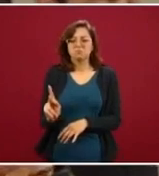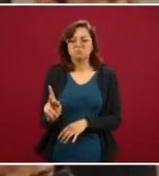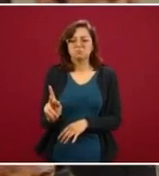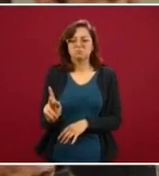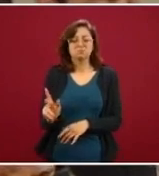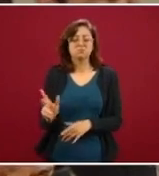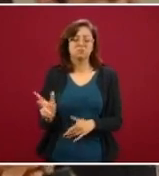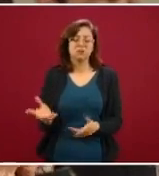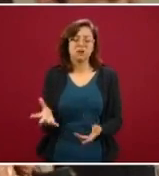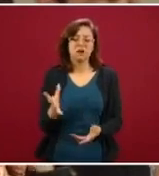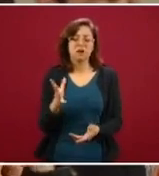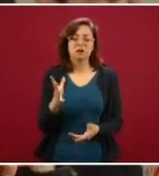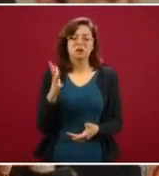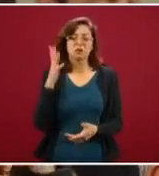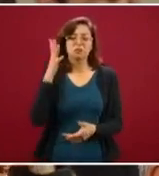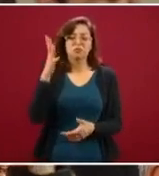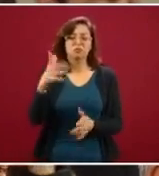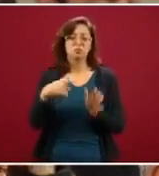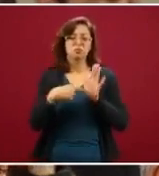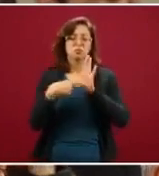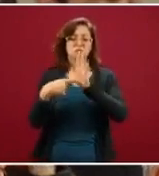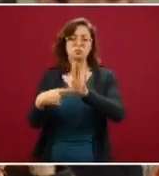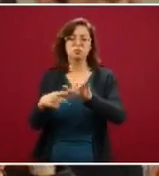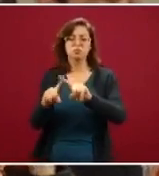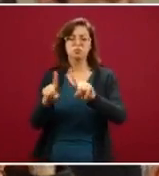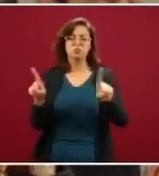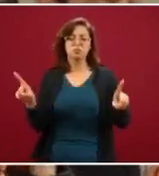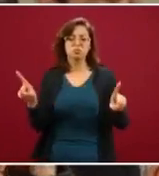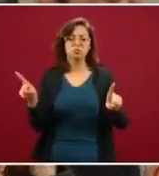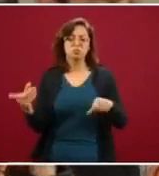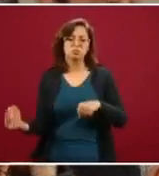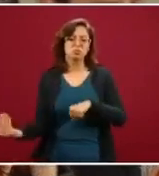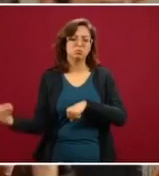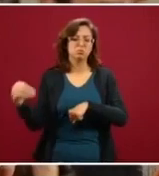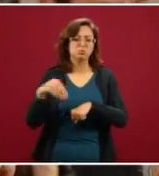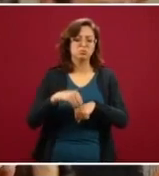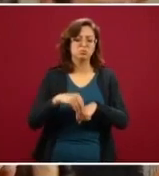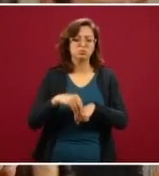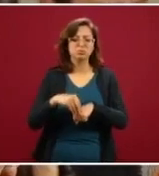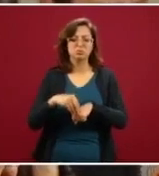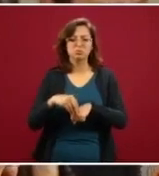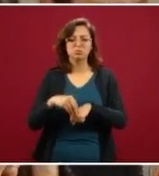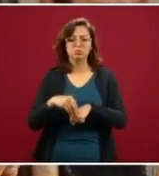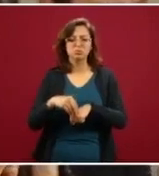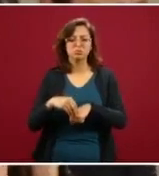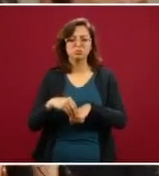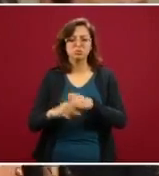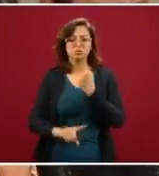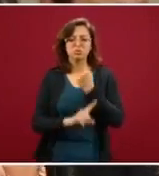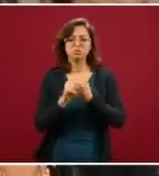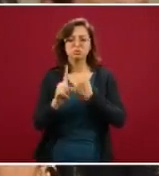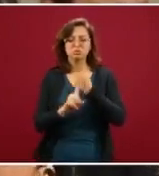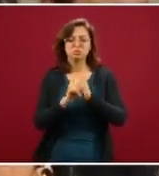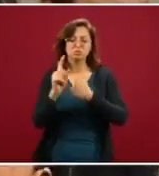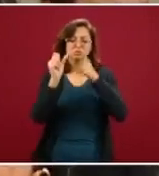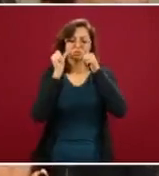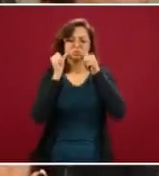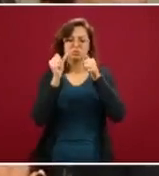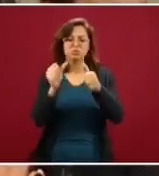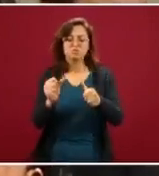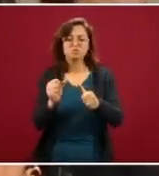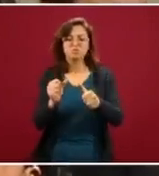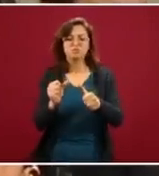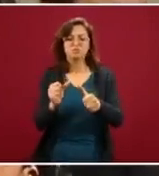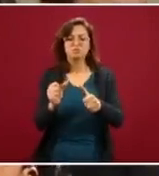formas de manifestación en el futuro, adicionales o complementarias de atacar el problema, porque nos